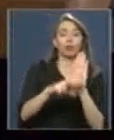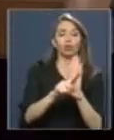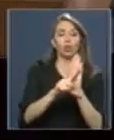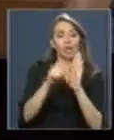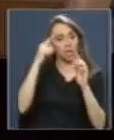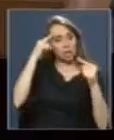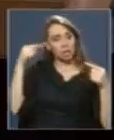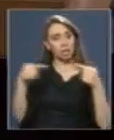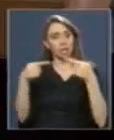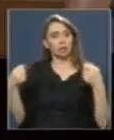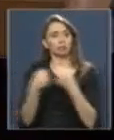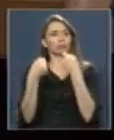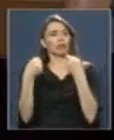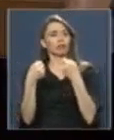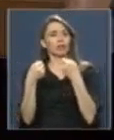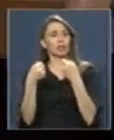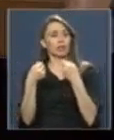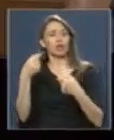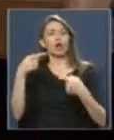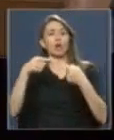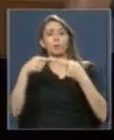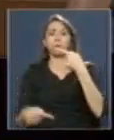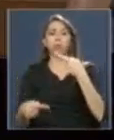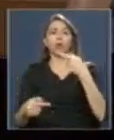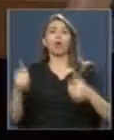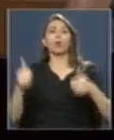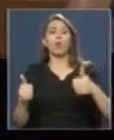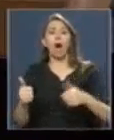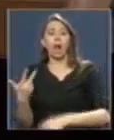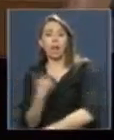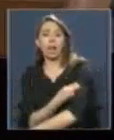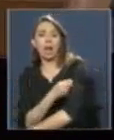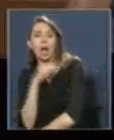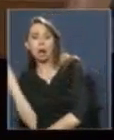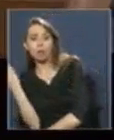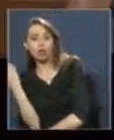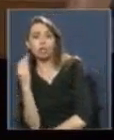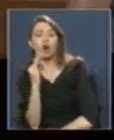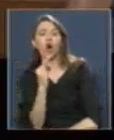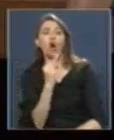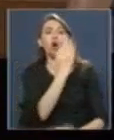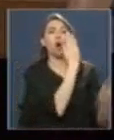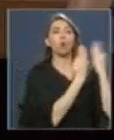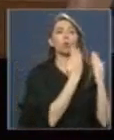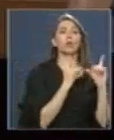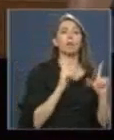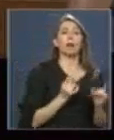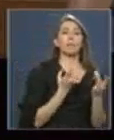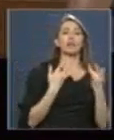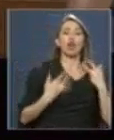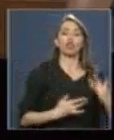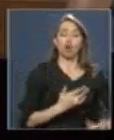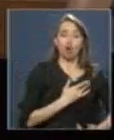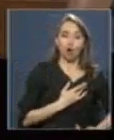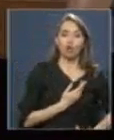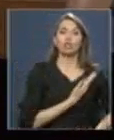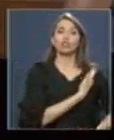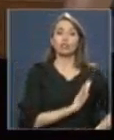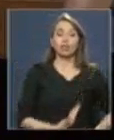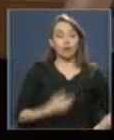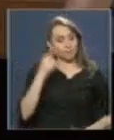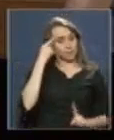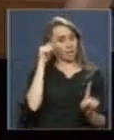contradicción o la eutanasia o los cuidados paliativos. Y desde esa inspiración el gobierno empujó este